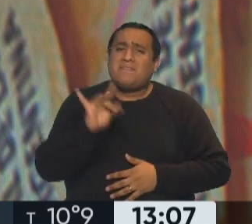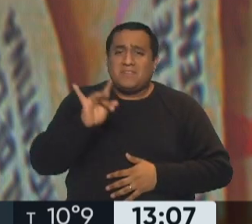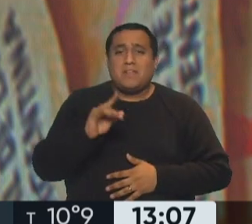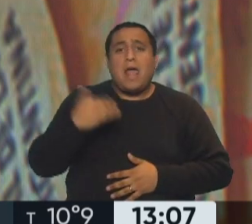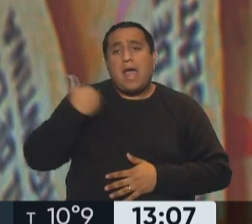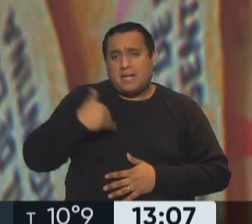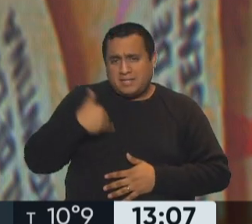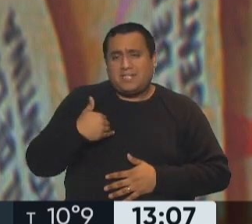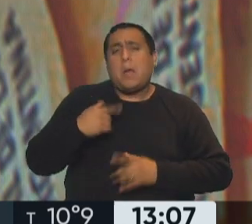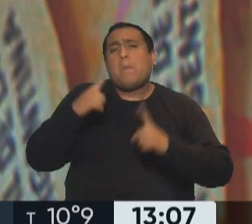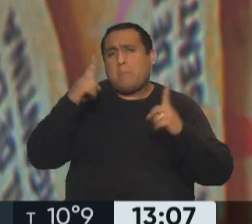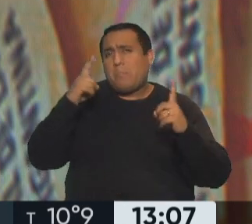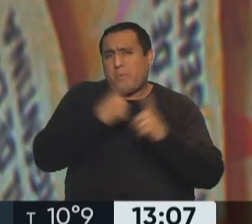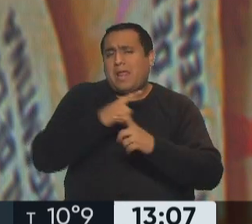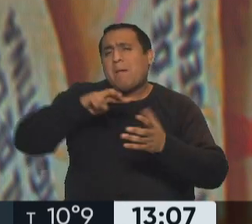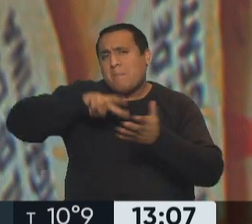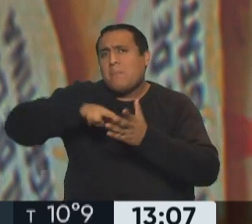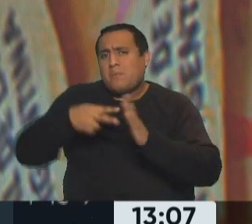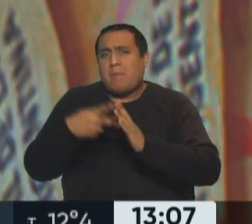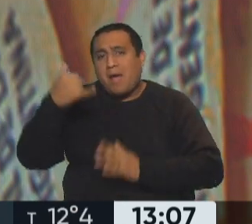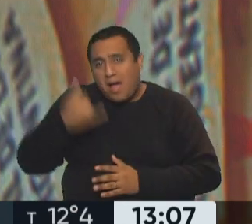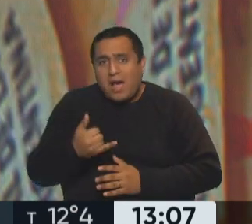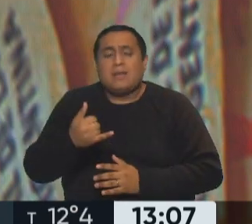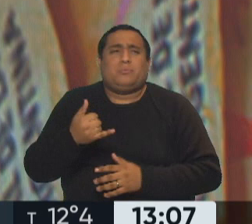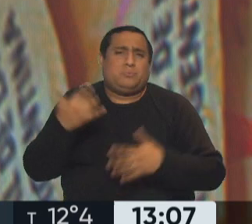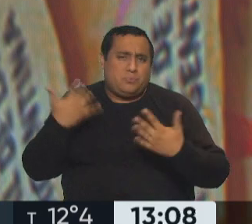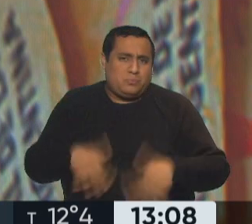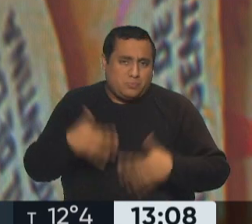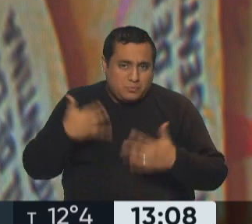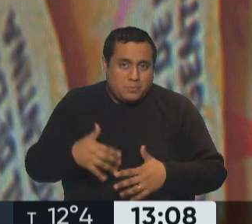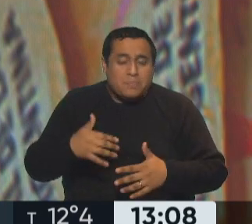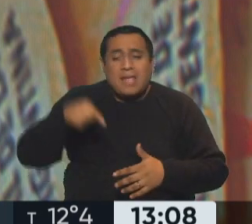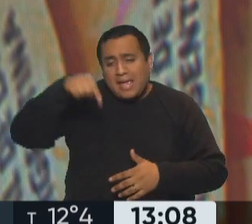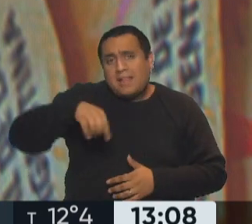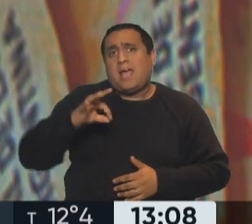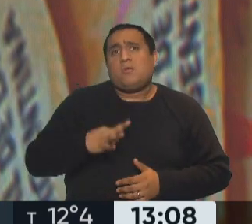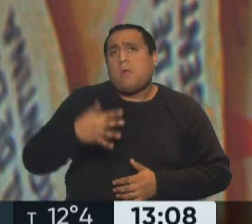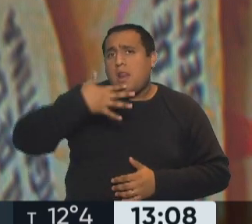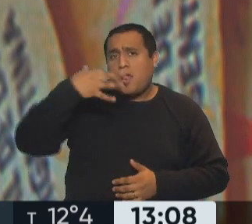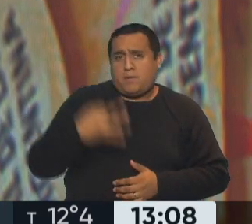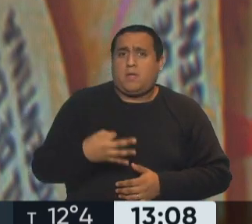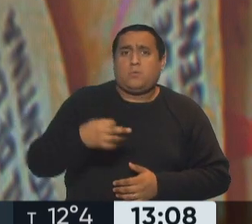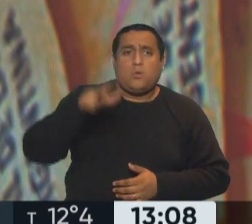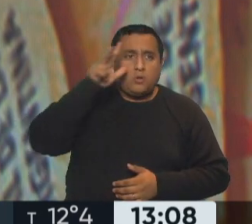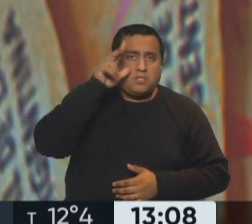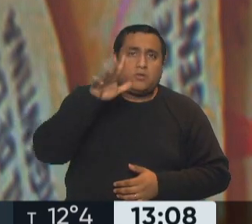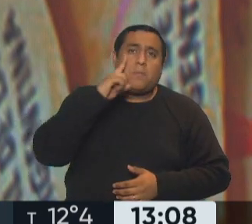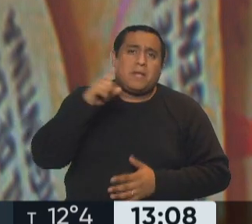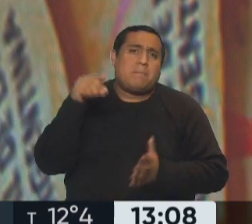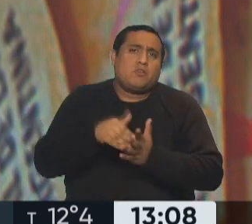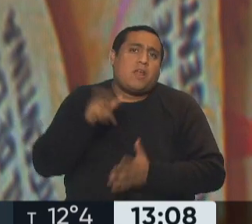Argentina venía teniendo problemas, ¿no?, de restricción externa históricos. Este año la verdad es que vamos a tener 85.000 millones de